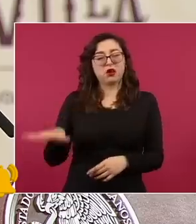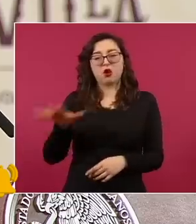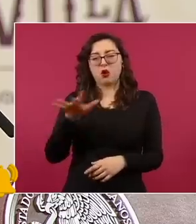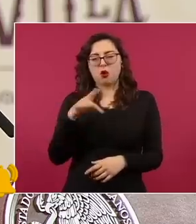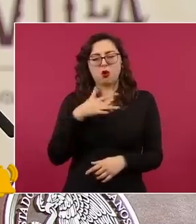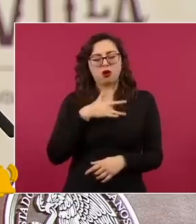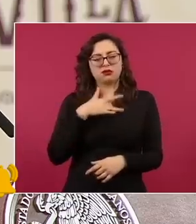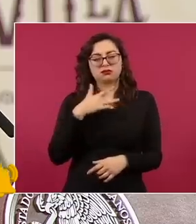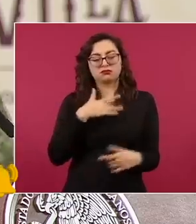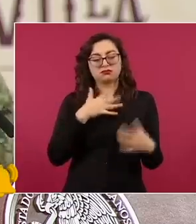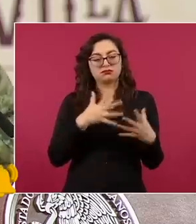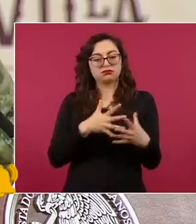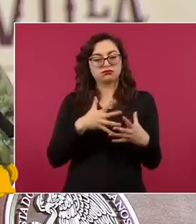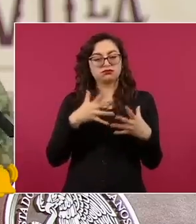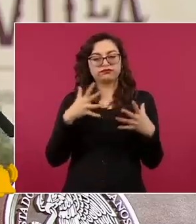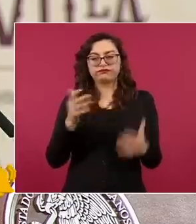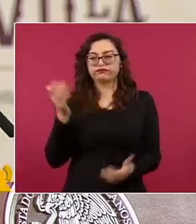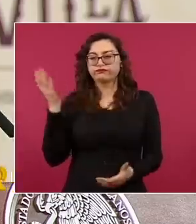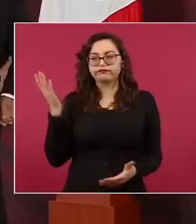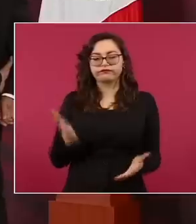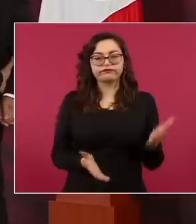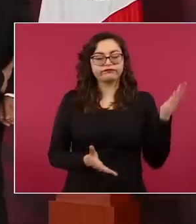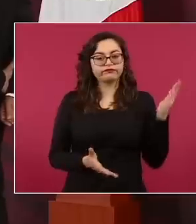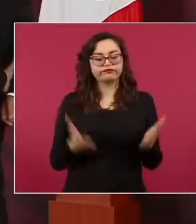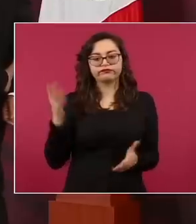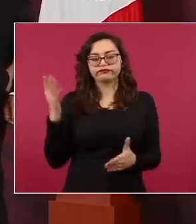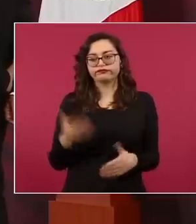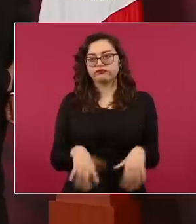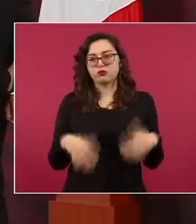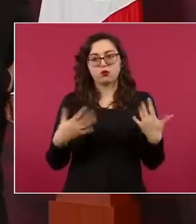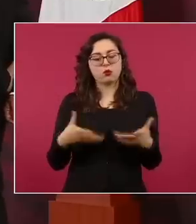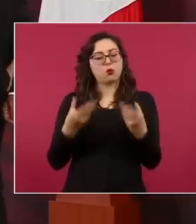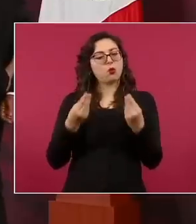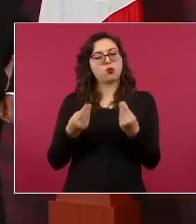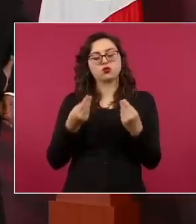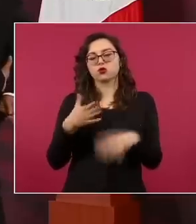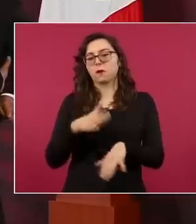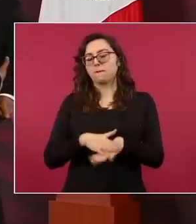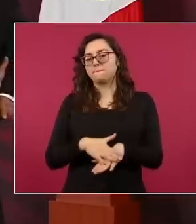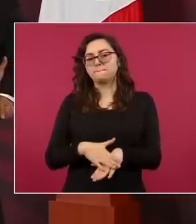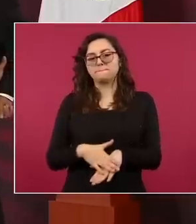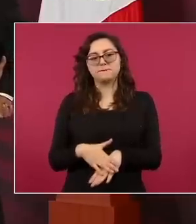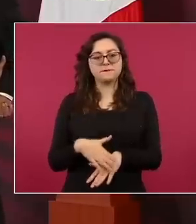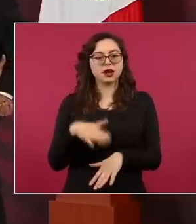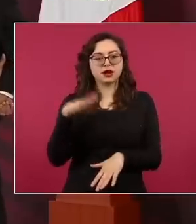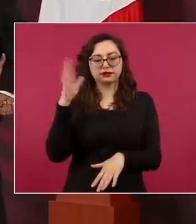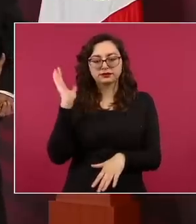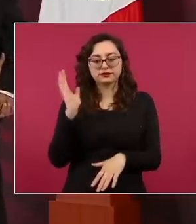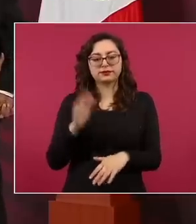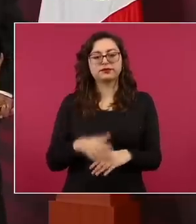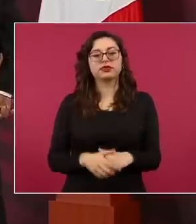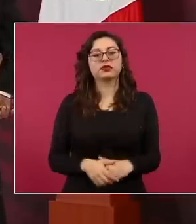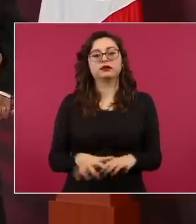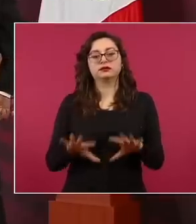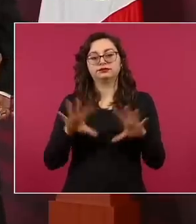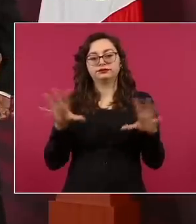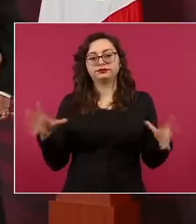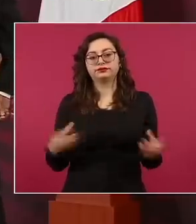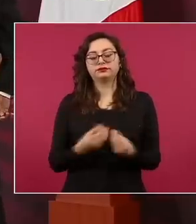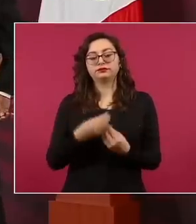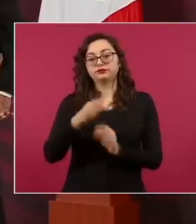reunieron más de esa cantidad que se había estimado. Tenemos en total